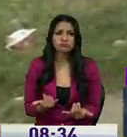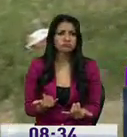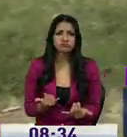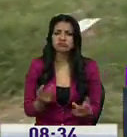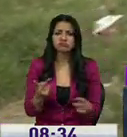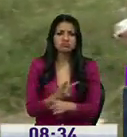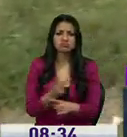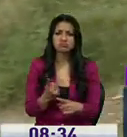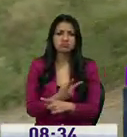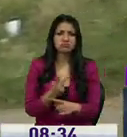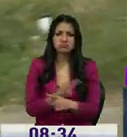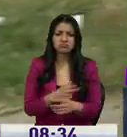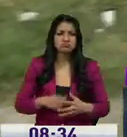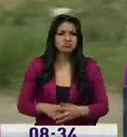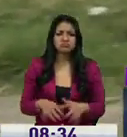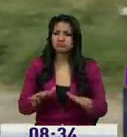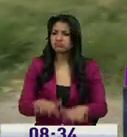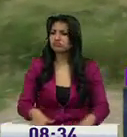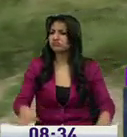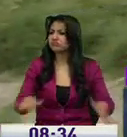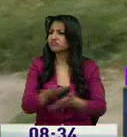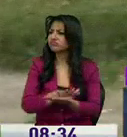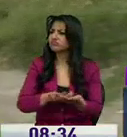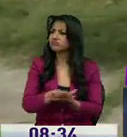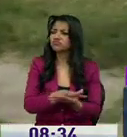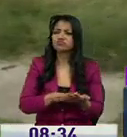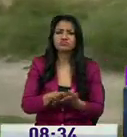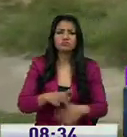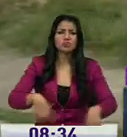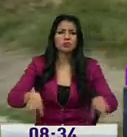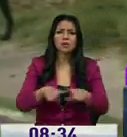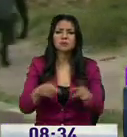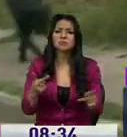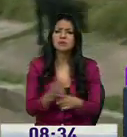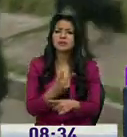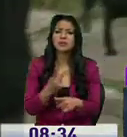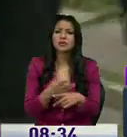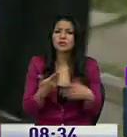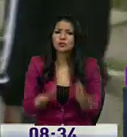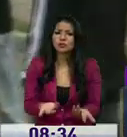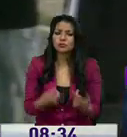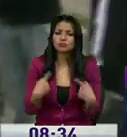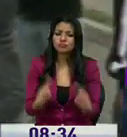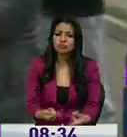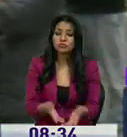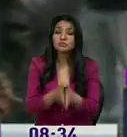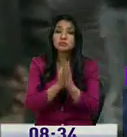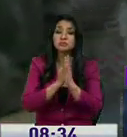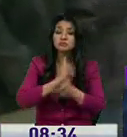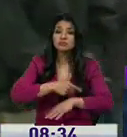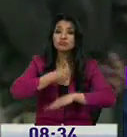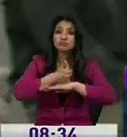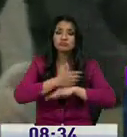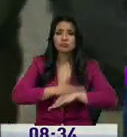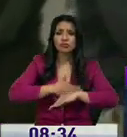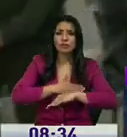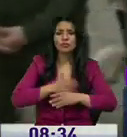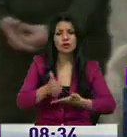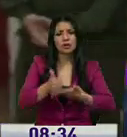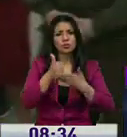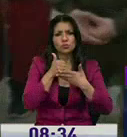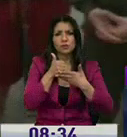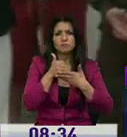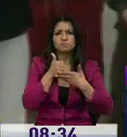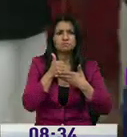de cierta manera se ha convertido en un sector inseguro últimamente, y lo que se le pide a las autoridades es que por favor nos ayuden